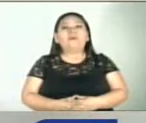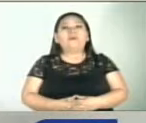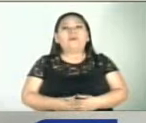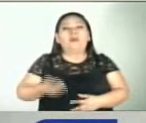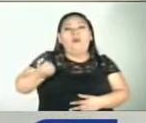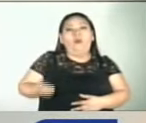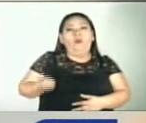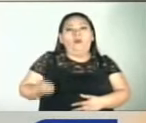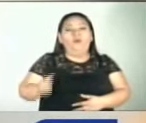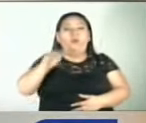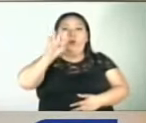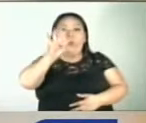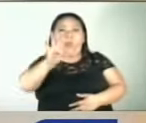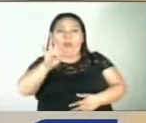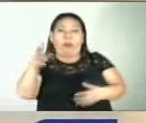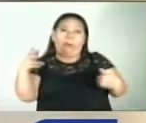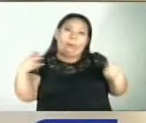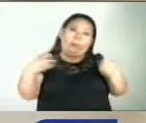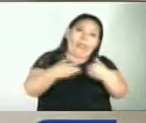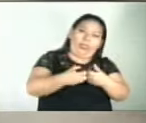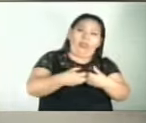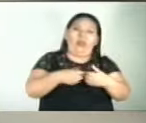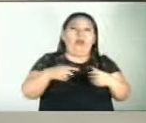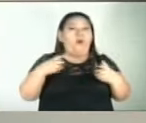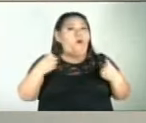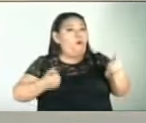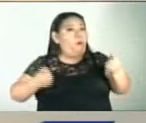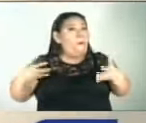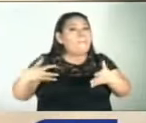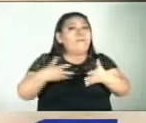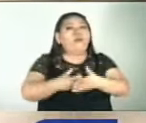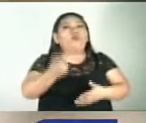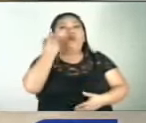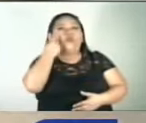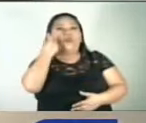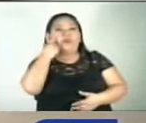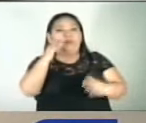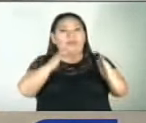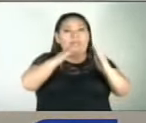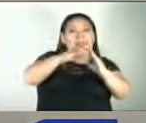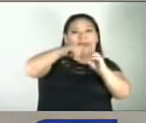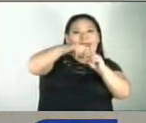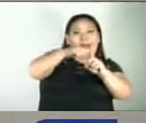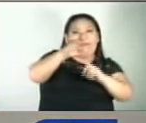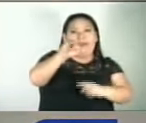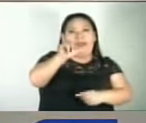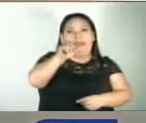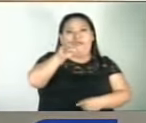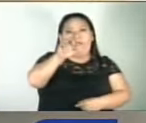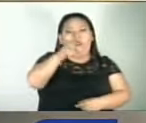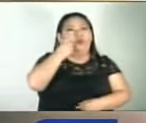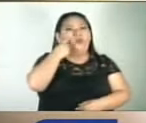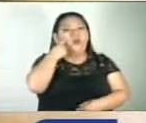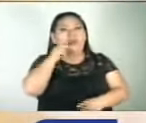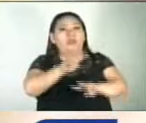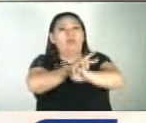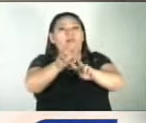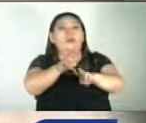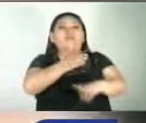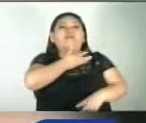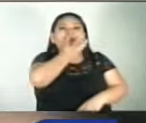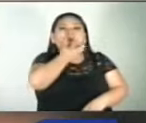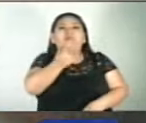4 estudiantes lesionados fue el saldo de un fuerte accidente de tránsito ocurrido a un costado de la iglesia El Calvario en Zacatecoluca. Un vehículo que era